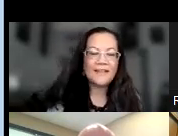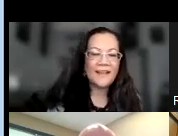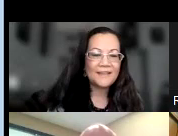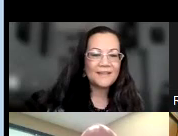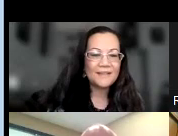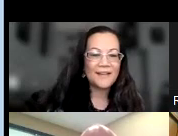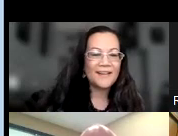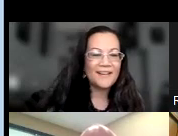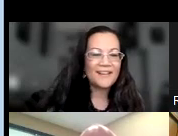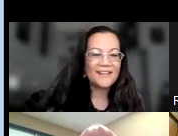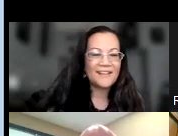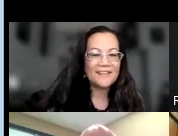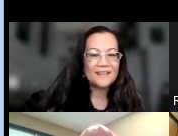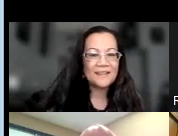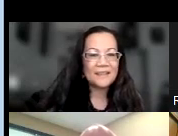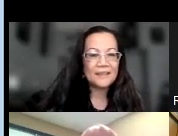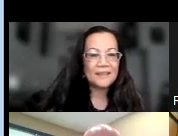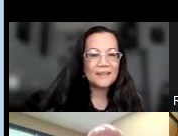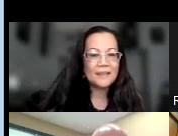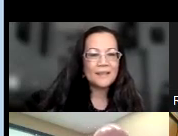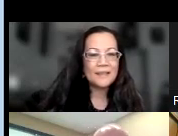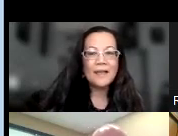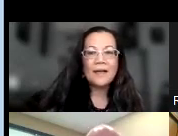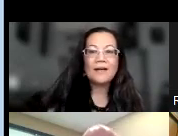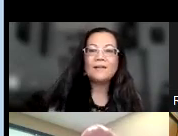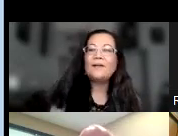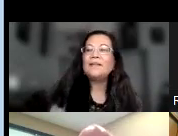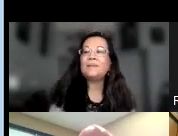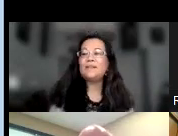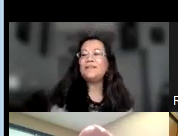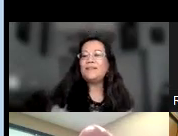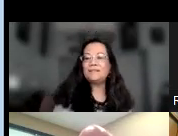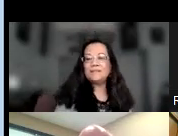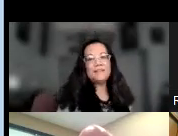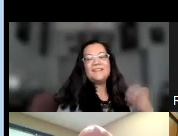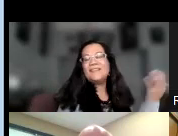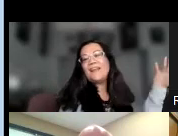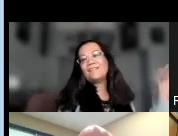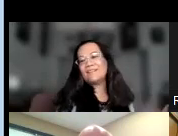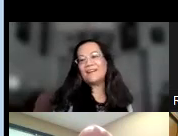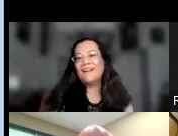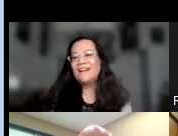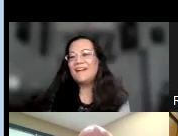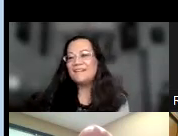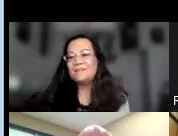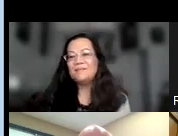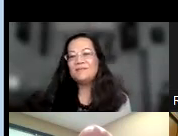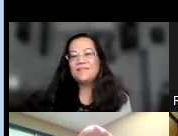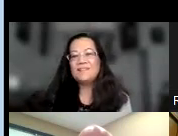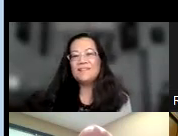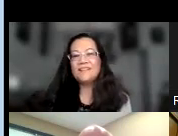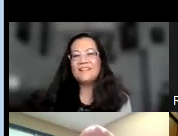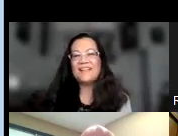What's that, Nancy? Sorry. Should I leave the meeting? ¿Ahora debería salir de la reunión? Depende de ti.